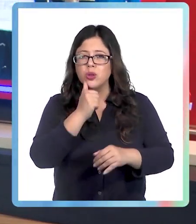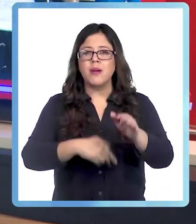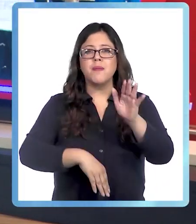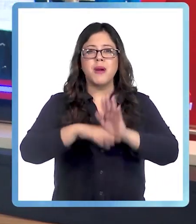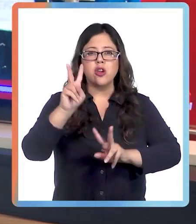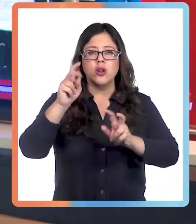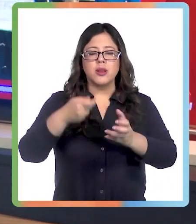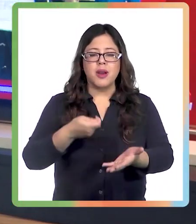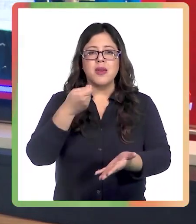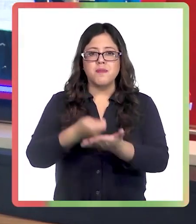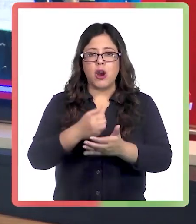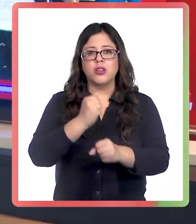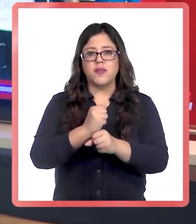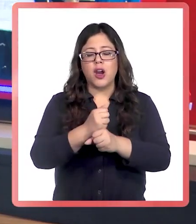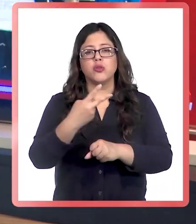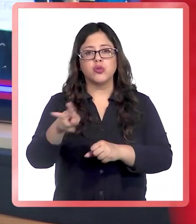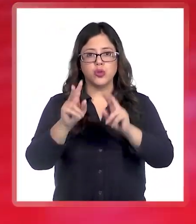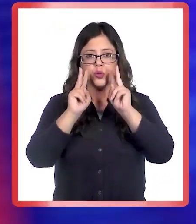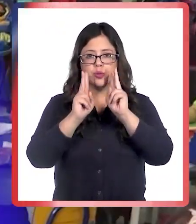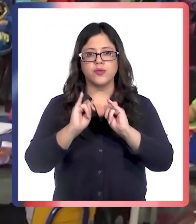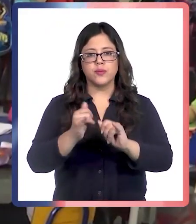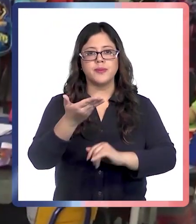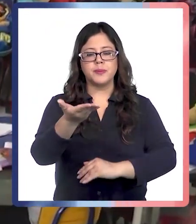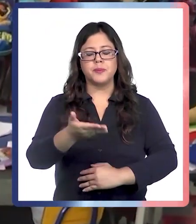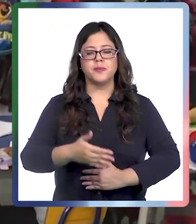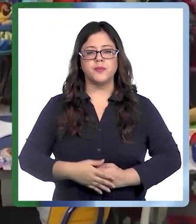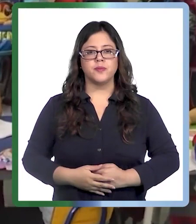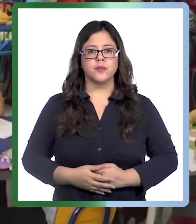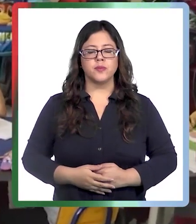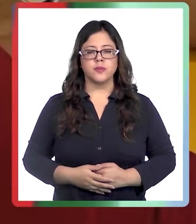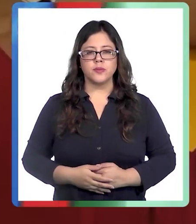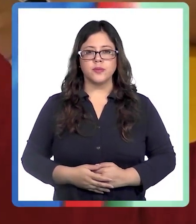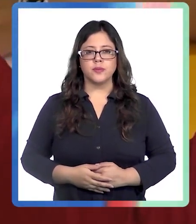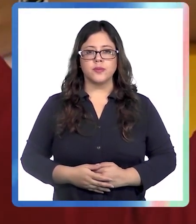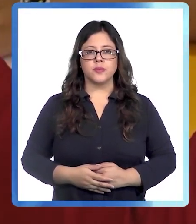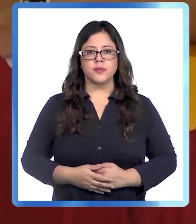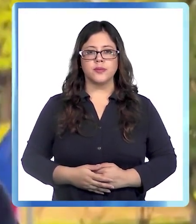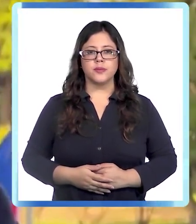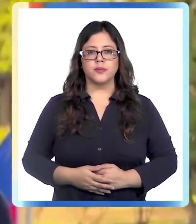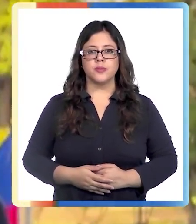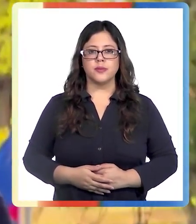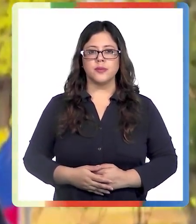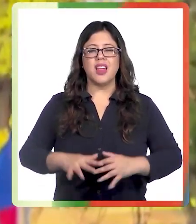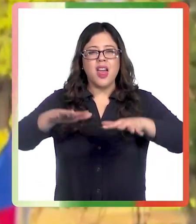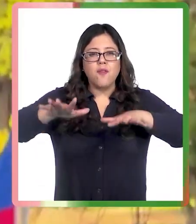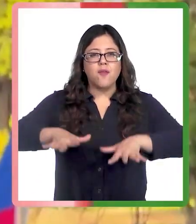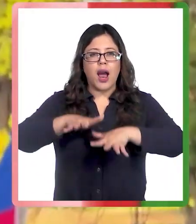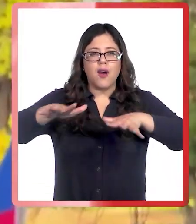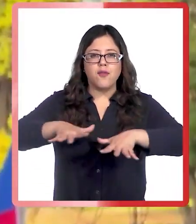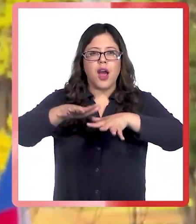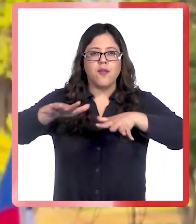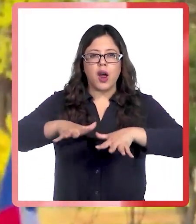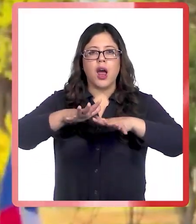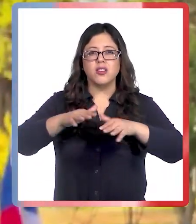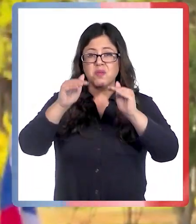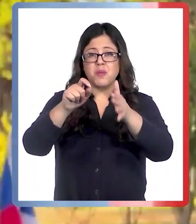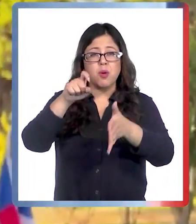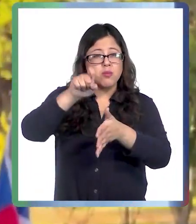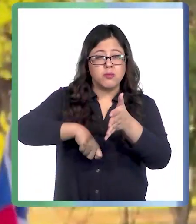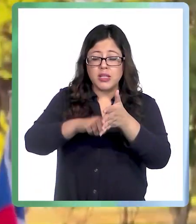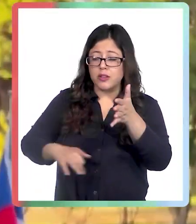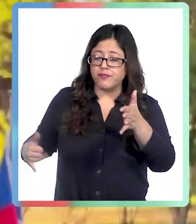su trabajo. ITV Patagonia nos informa. Luego de muchos esfuerzos, como todos los meses,